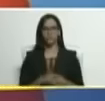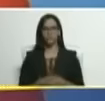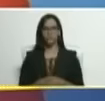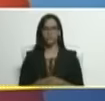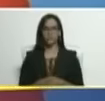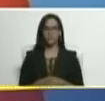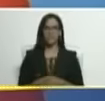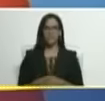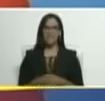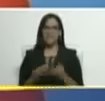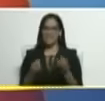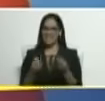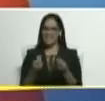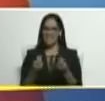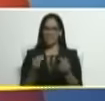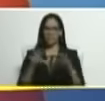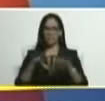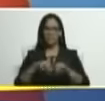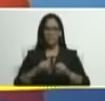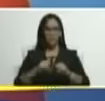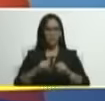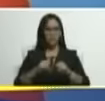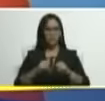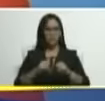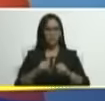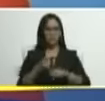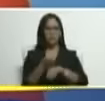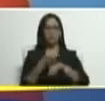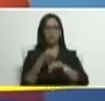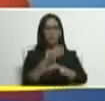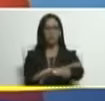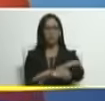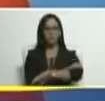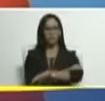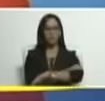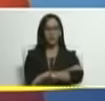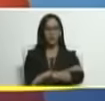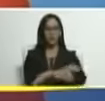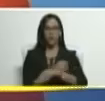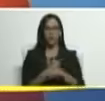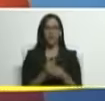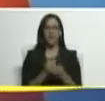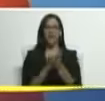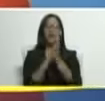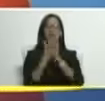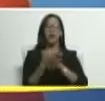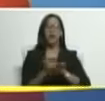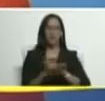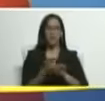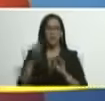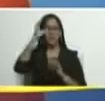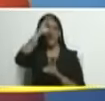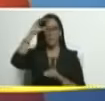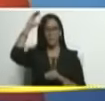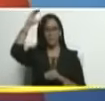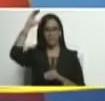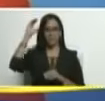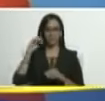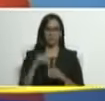y el capitalismo de la Cuarta República desprofeso destruyó las capacidades